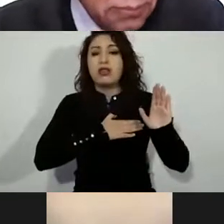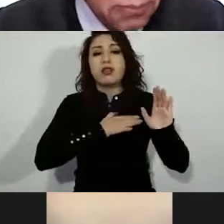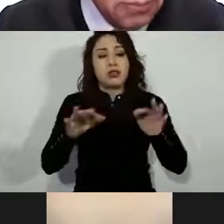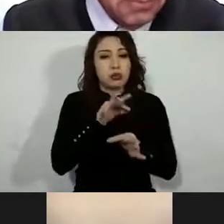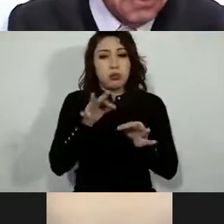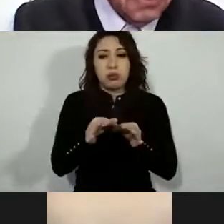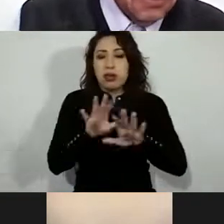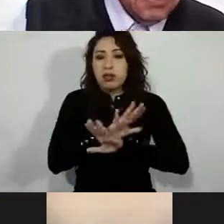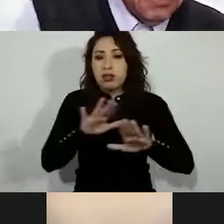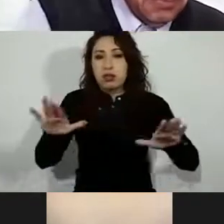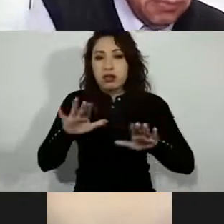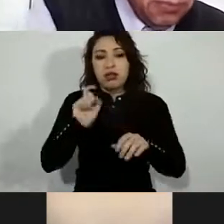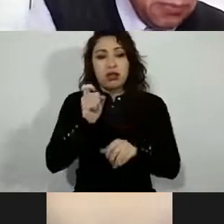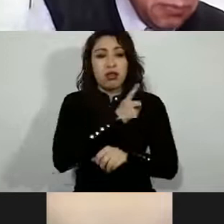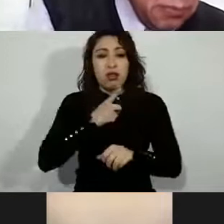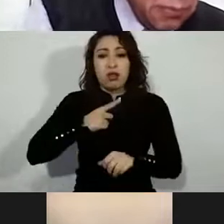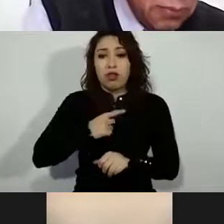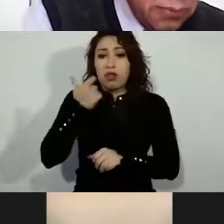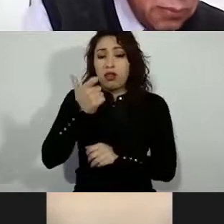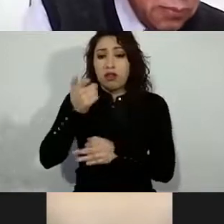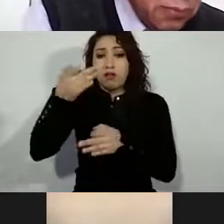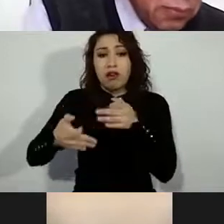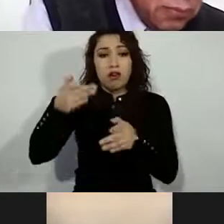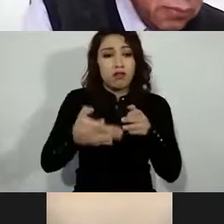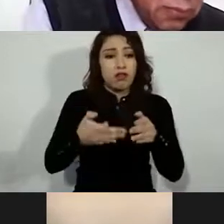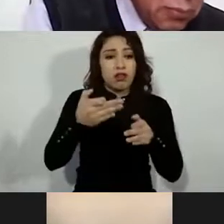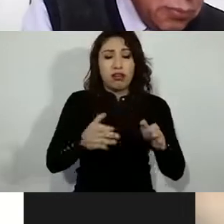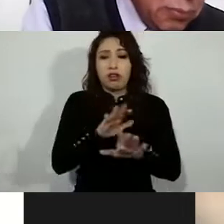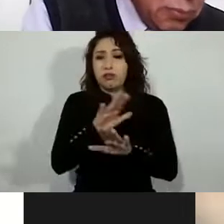para llevar a cabo el cumplimiento de lo